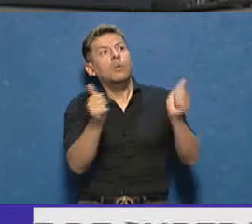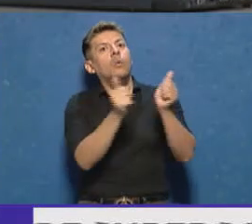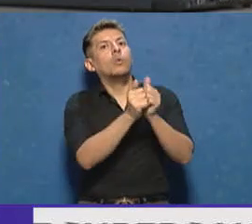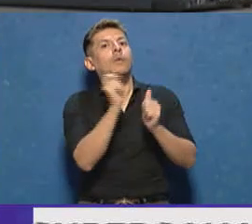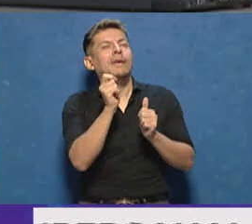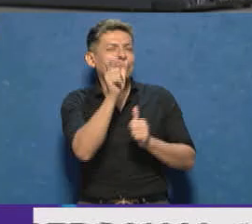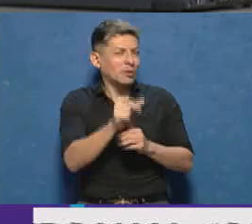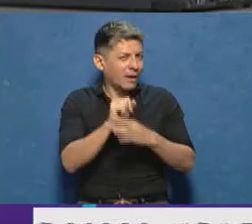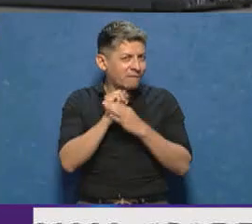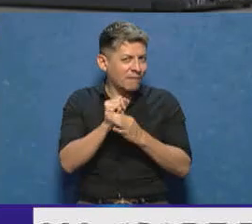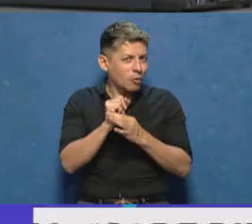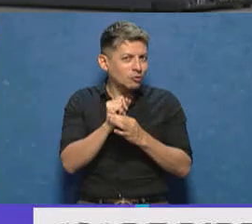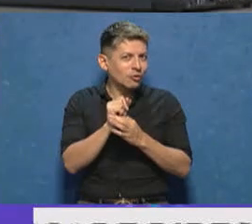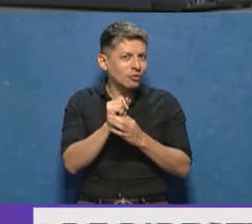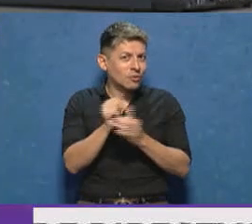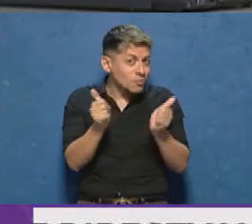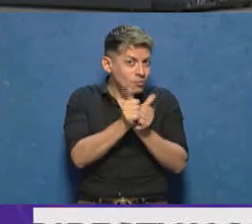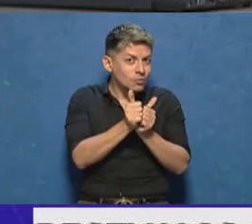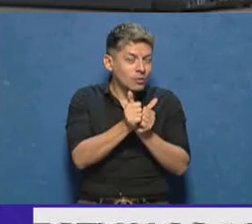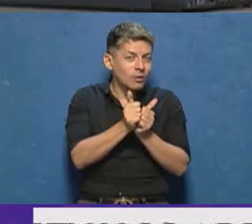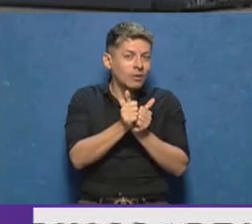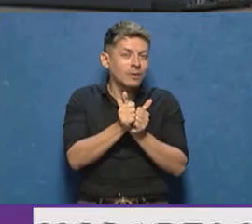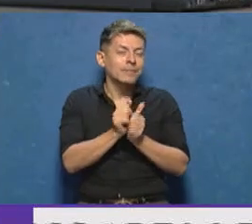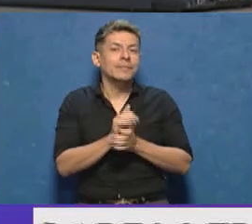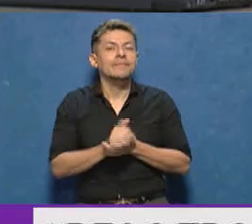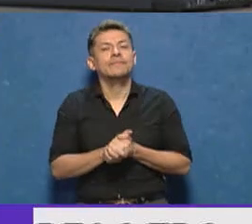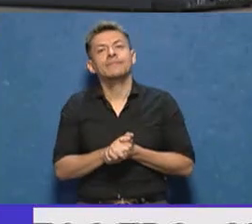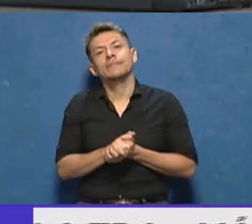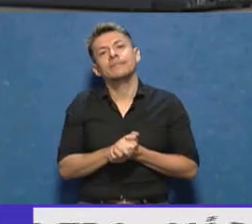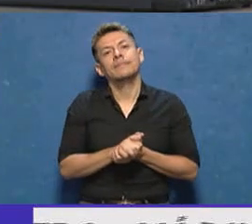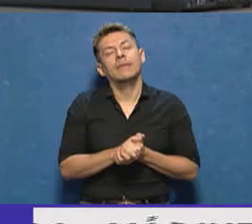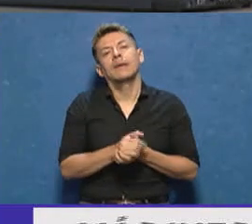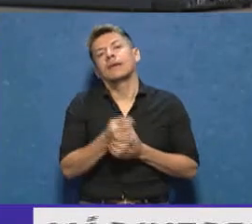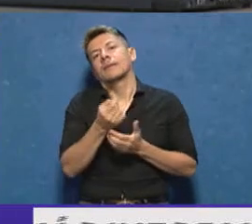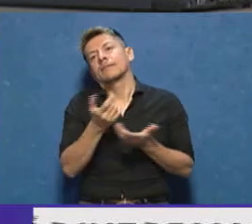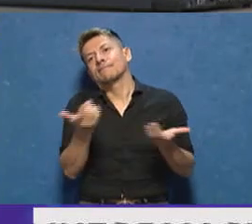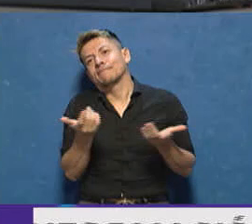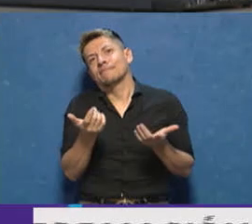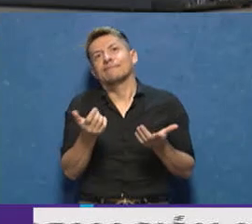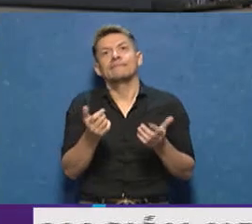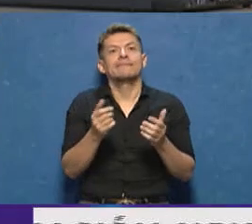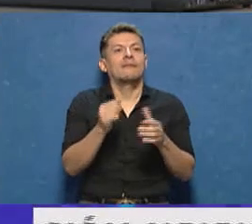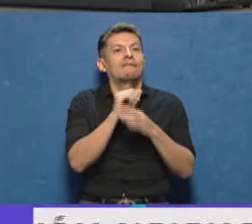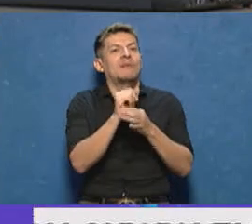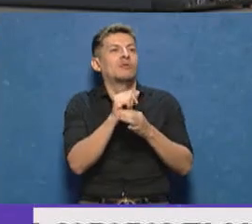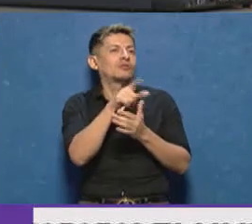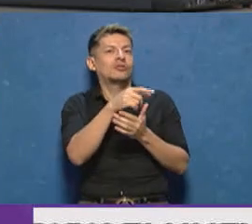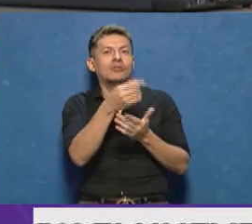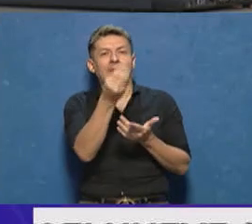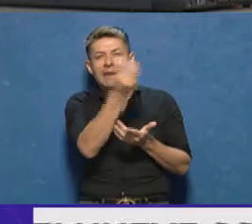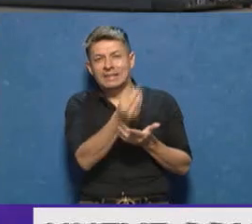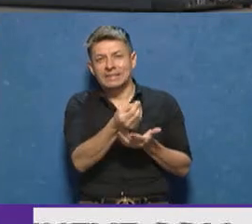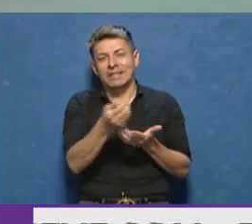personalidades reconocidas, ¿no? En el mundo, vamos a decirlo, artístico.